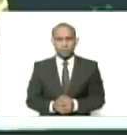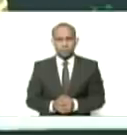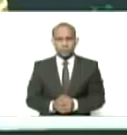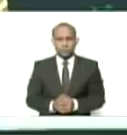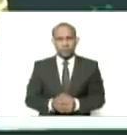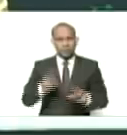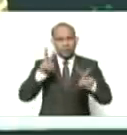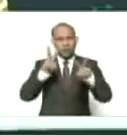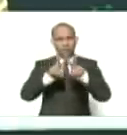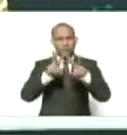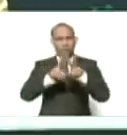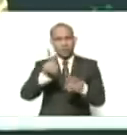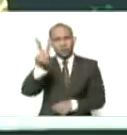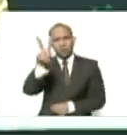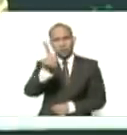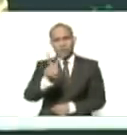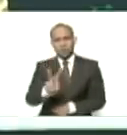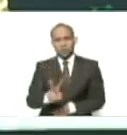viviendo venezolano.